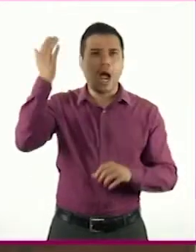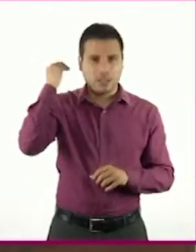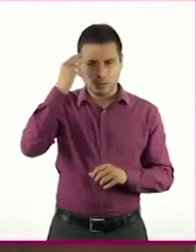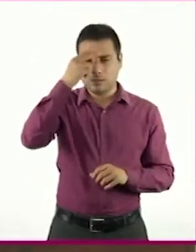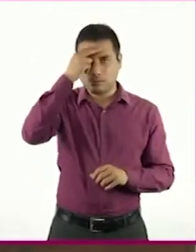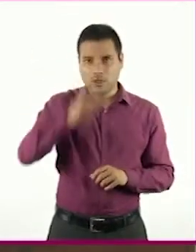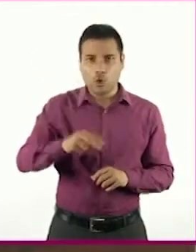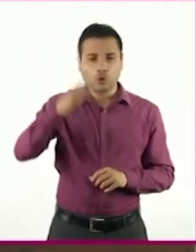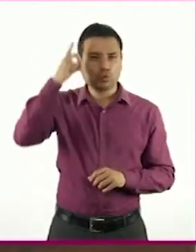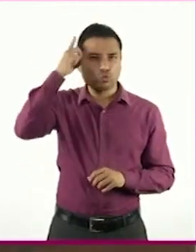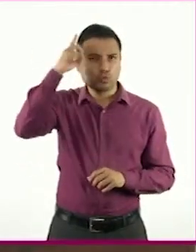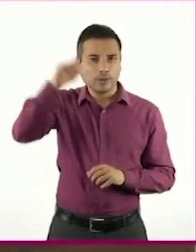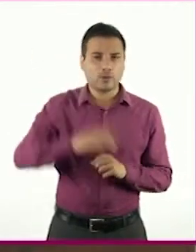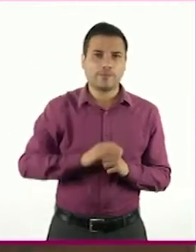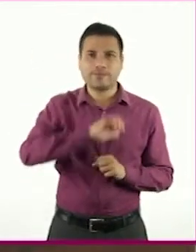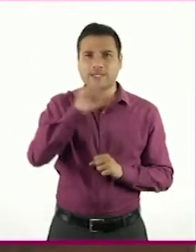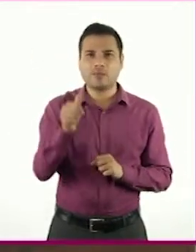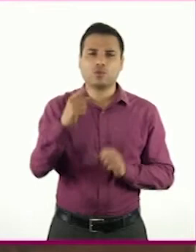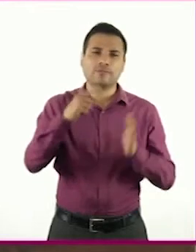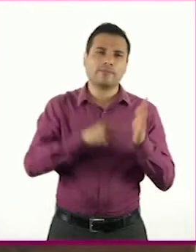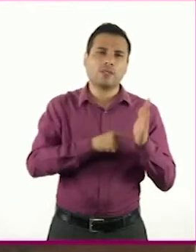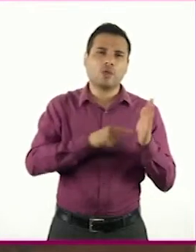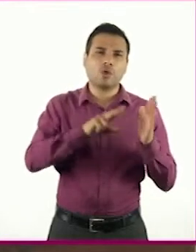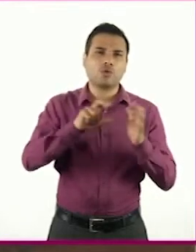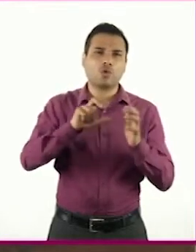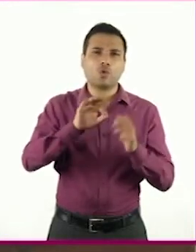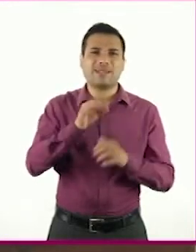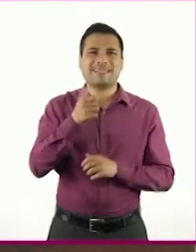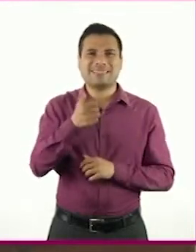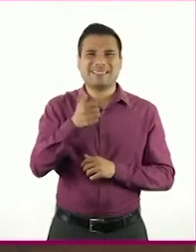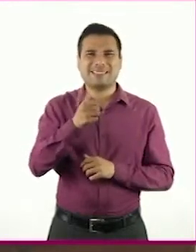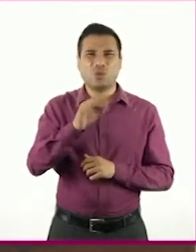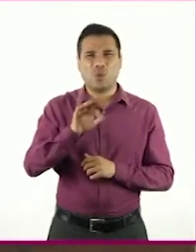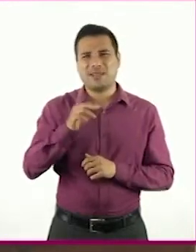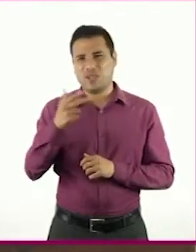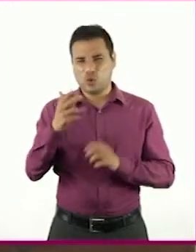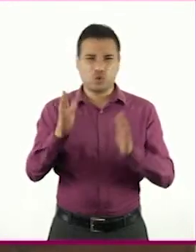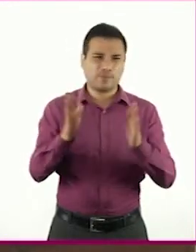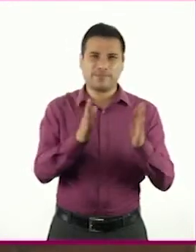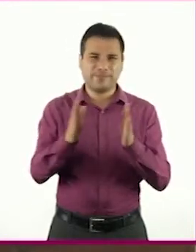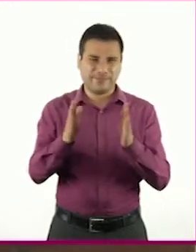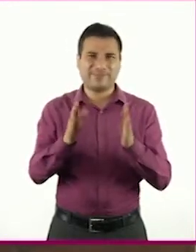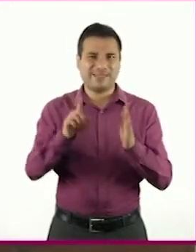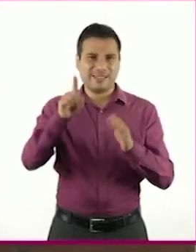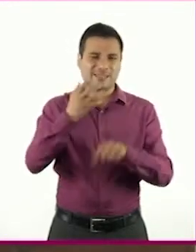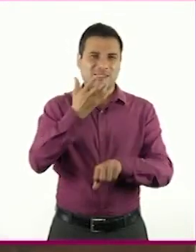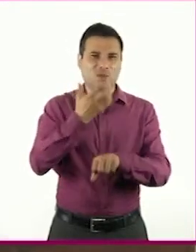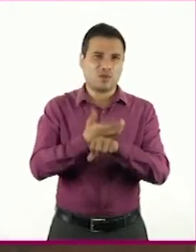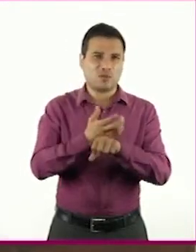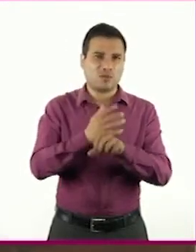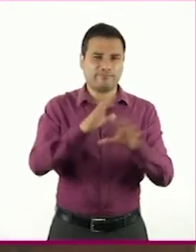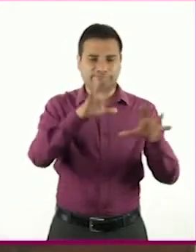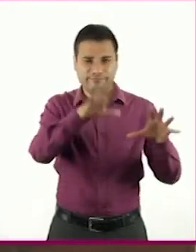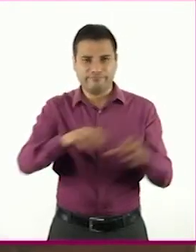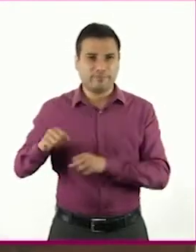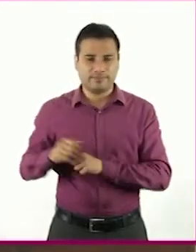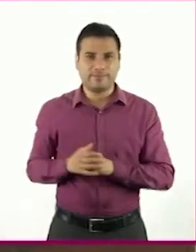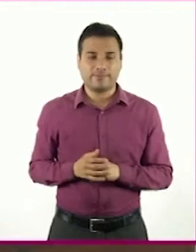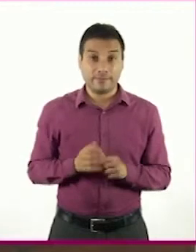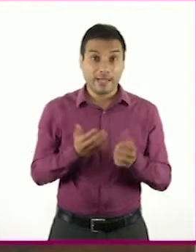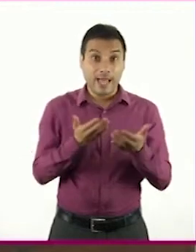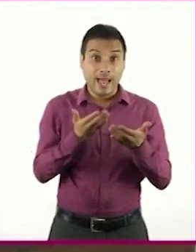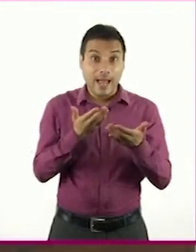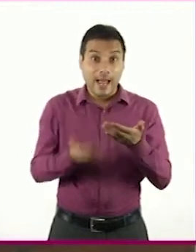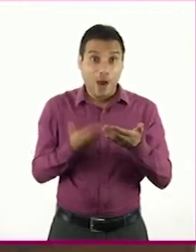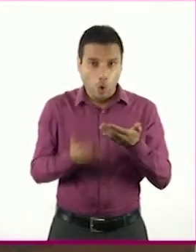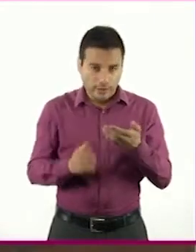estadounidense, entre 1846 y 1848. Hoy en día, la pluriculturalidad para la